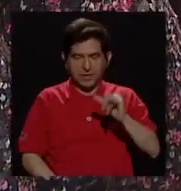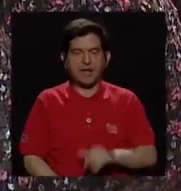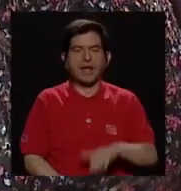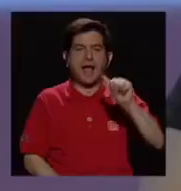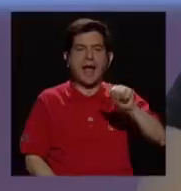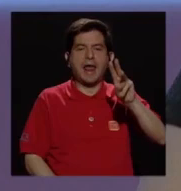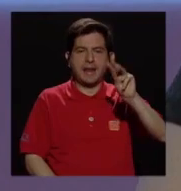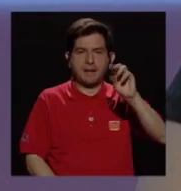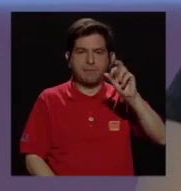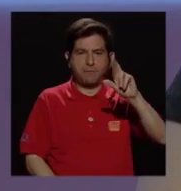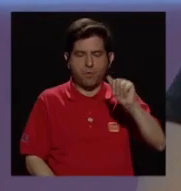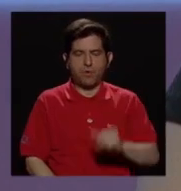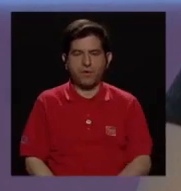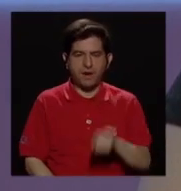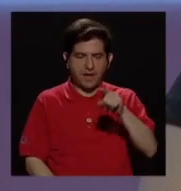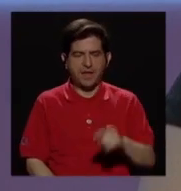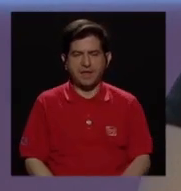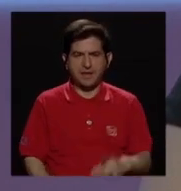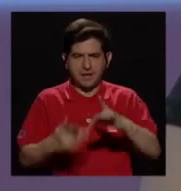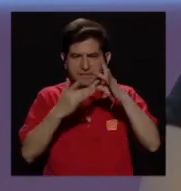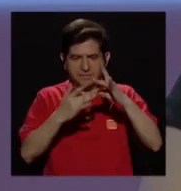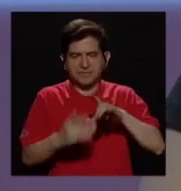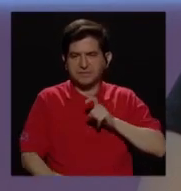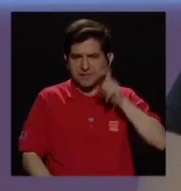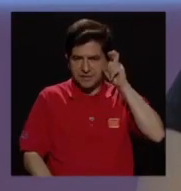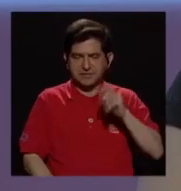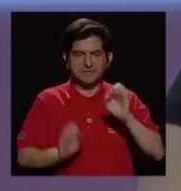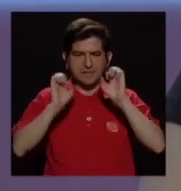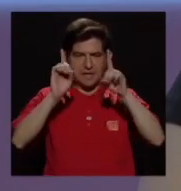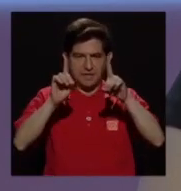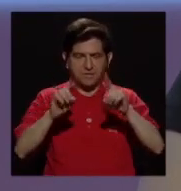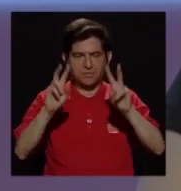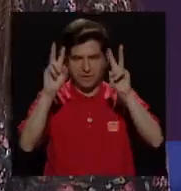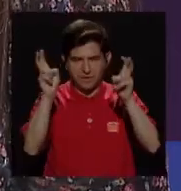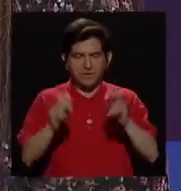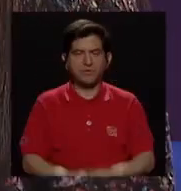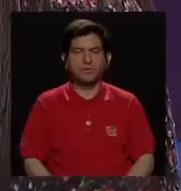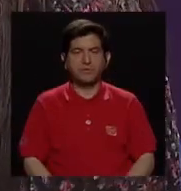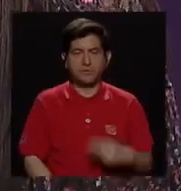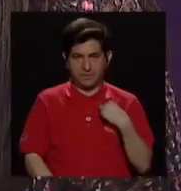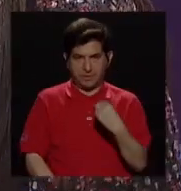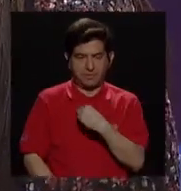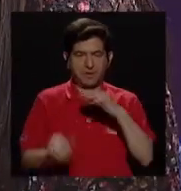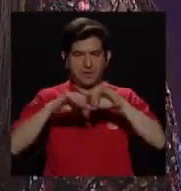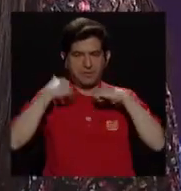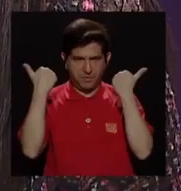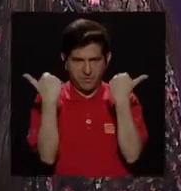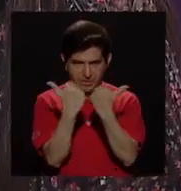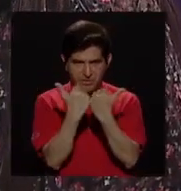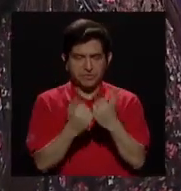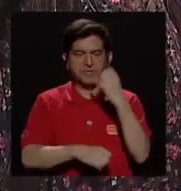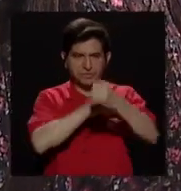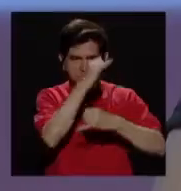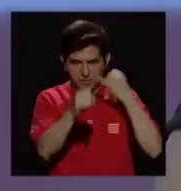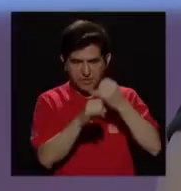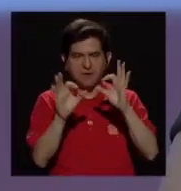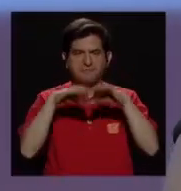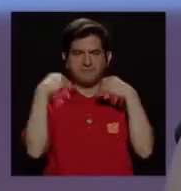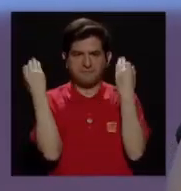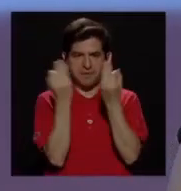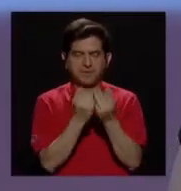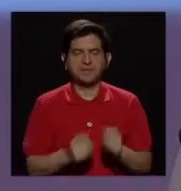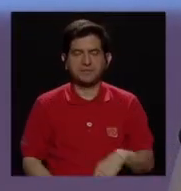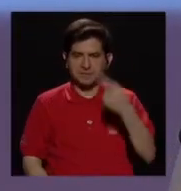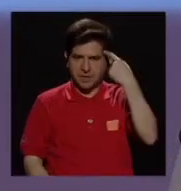Mora, quien es sexóloga y educadora en el tema, quien pertenece también a la Asociación Internacional de Familias por